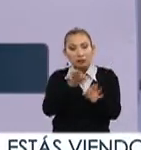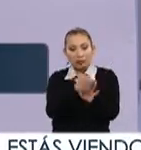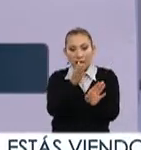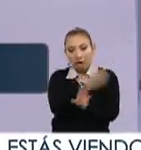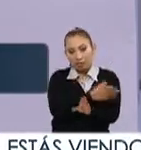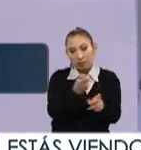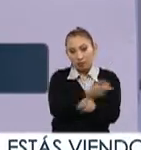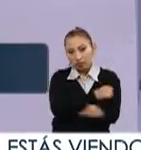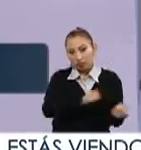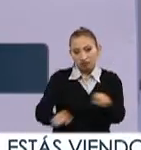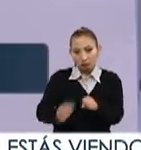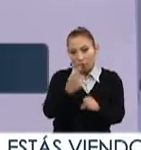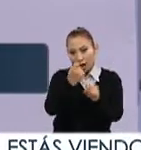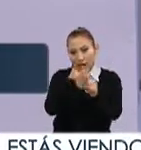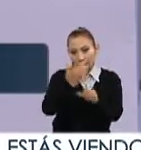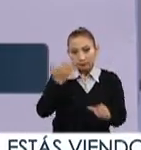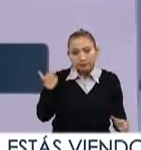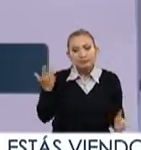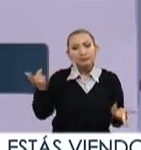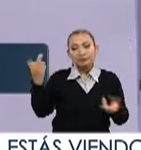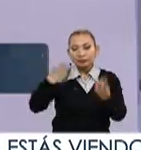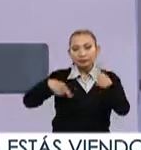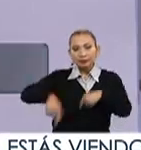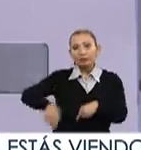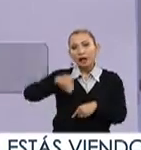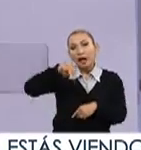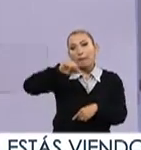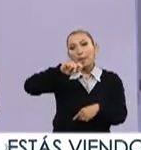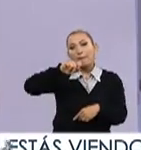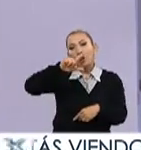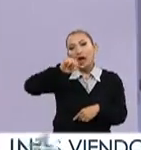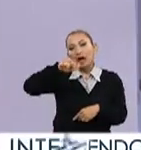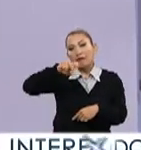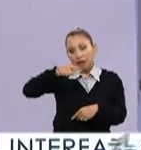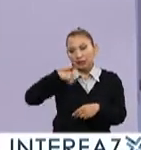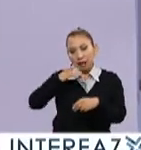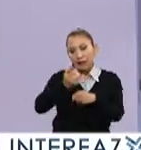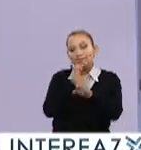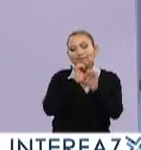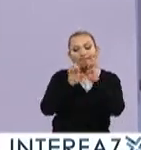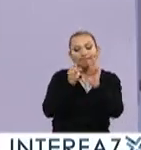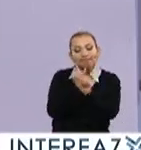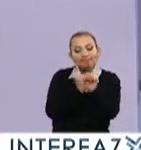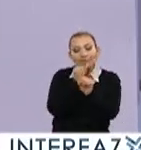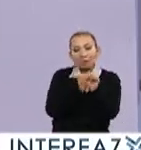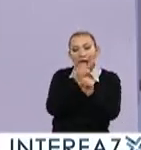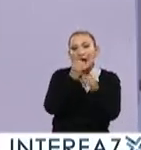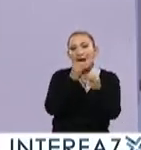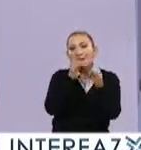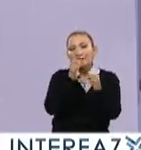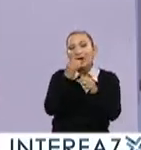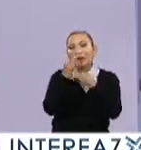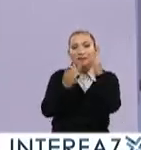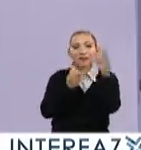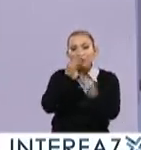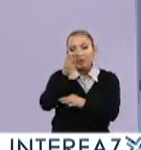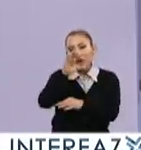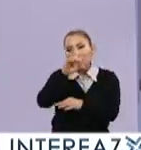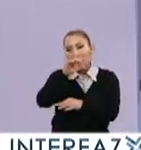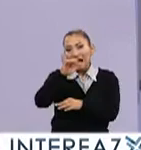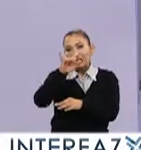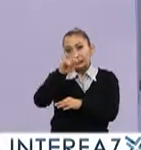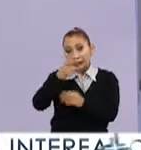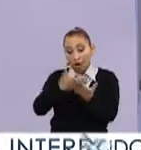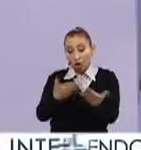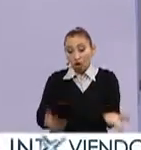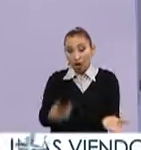raíz del temblor del año pasado, se encuentra con nosotros Amapola Nava. Ella es reportera de la agencia informativa CONACYT y bueno, en esta